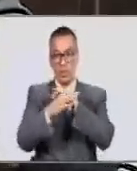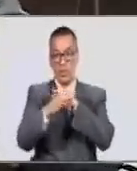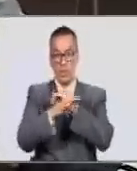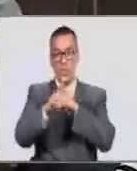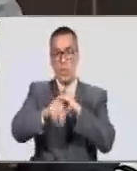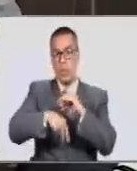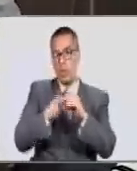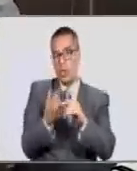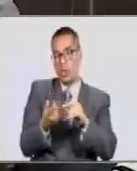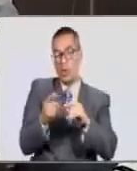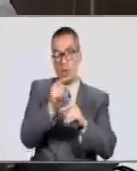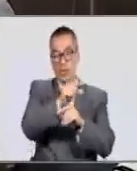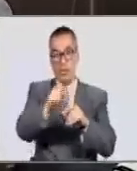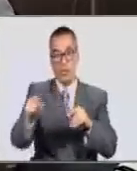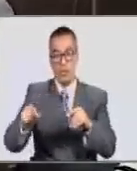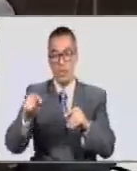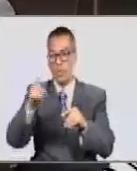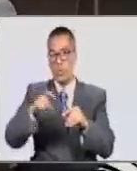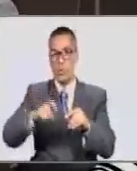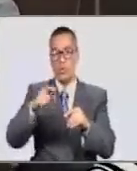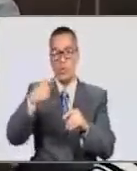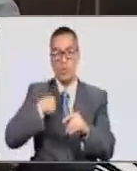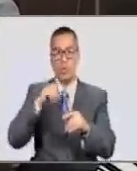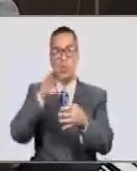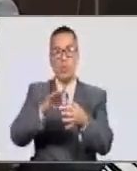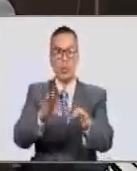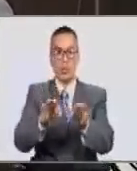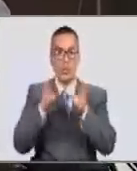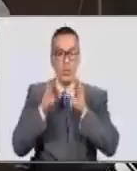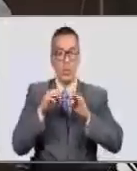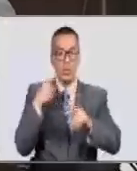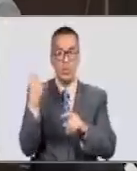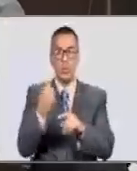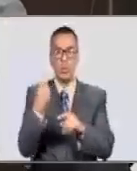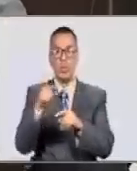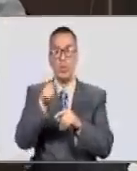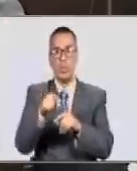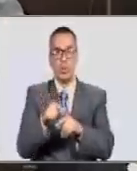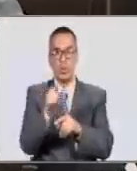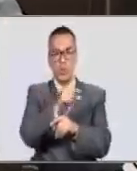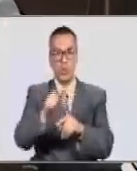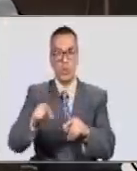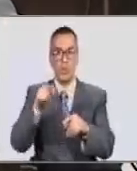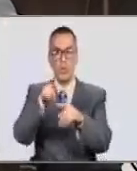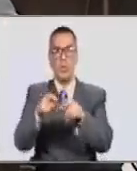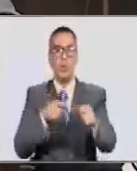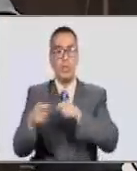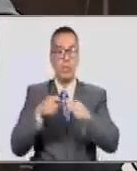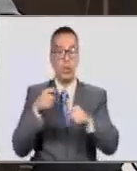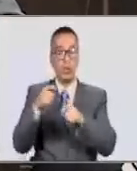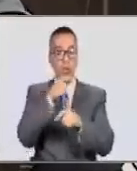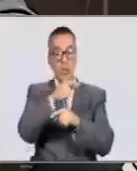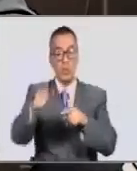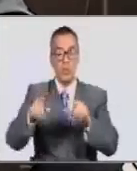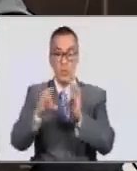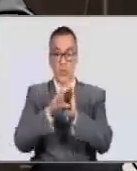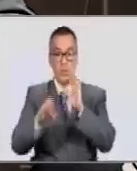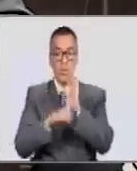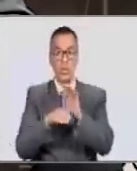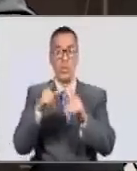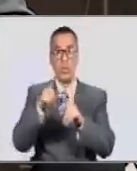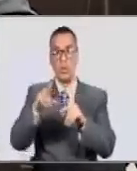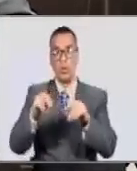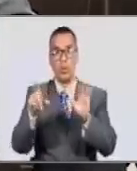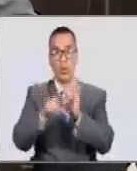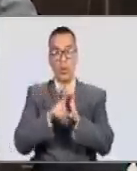consecuencia cualquier ciudadano no requiere ser parte interesada, basta con el solo hecho de ser ciudadano para tener acción popular de inconstitucionalidad o de